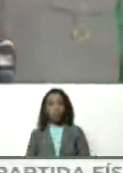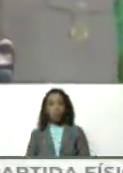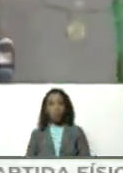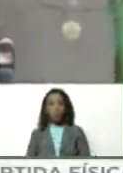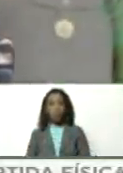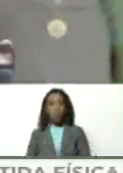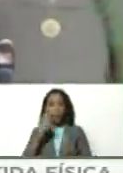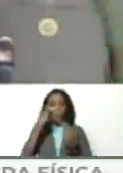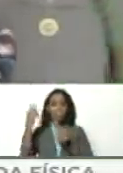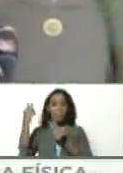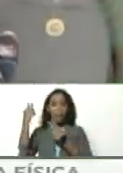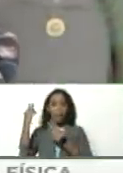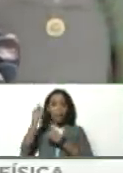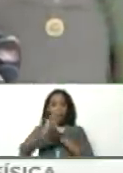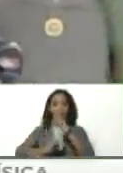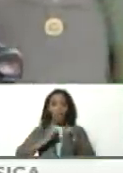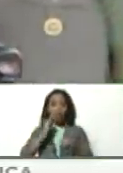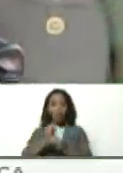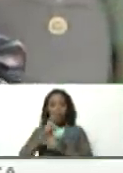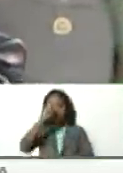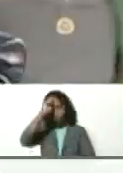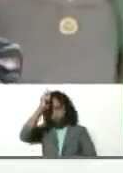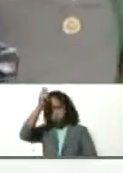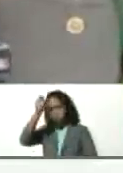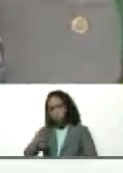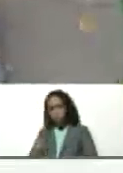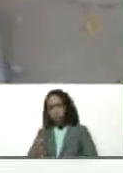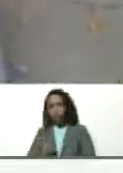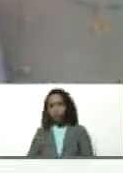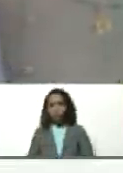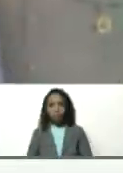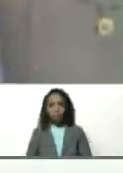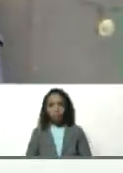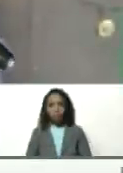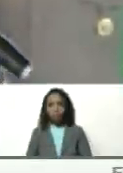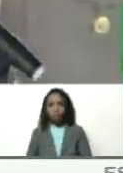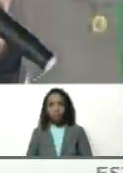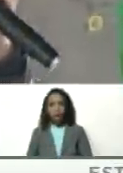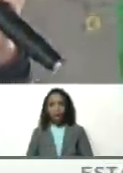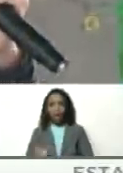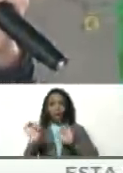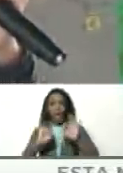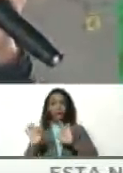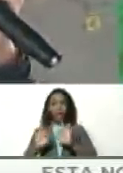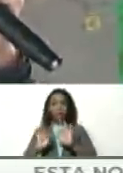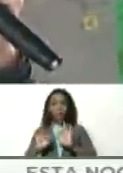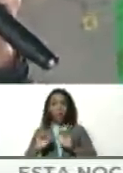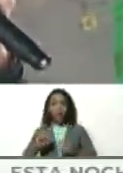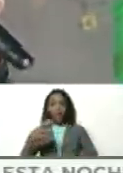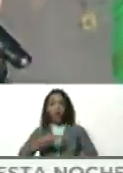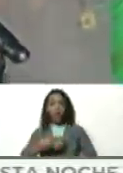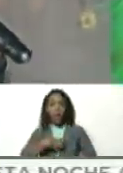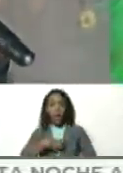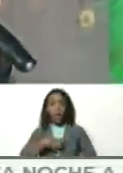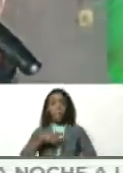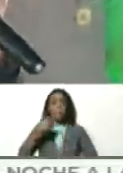ver este artista internacional tan reconocido, actor de telenovelas, películas, series,